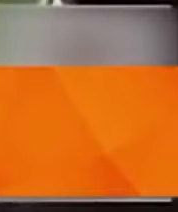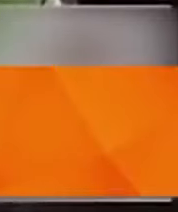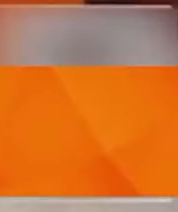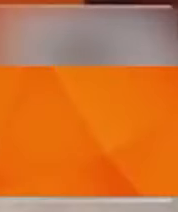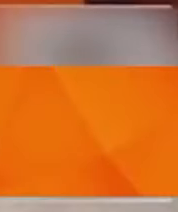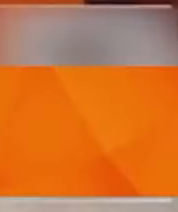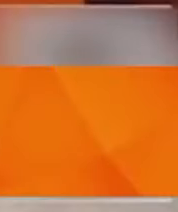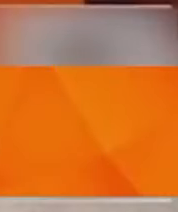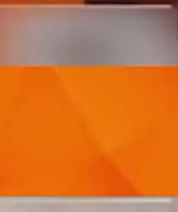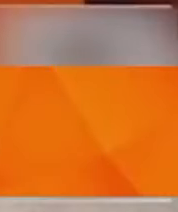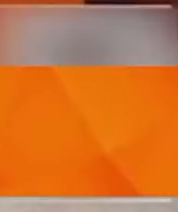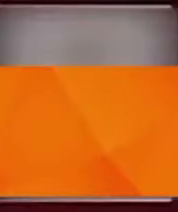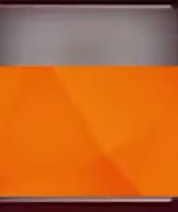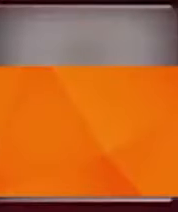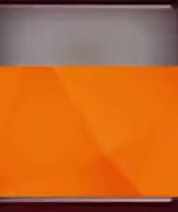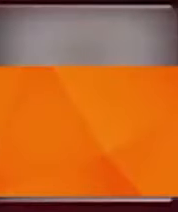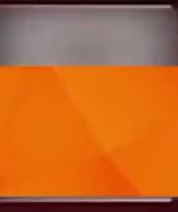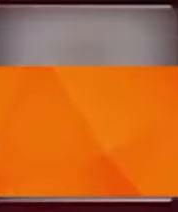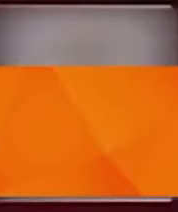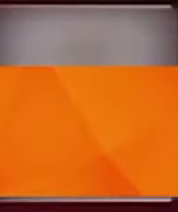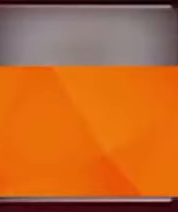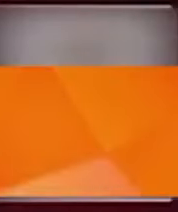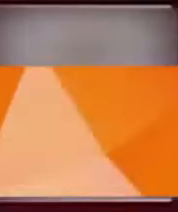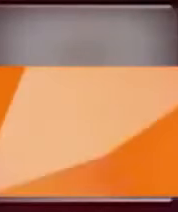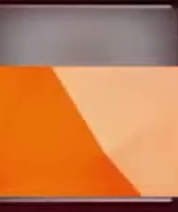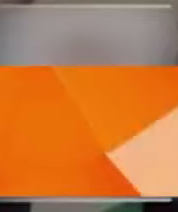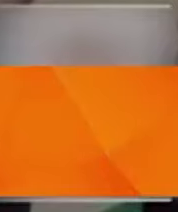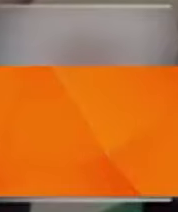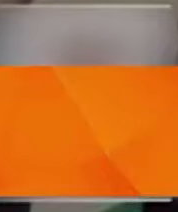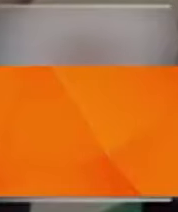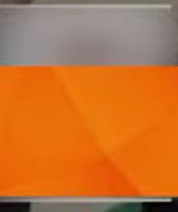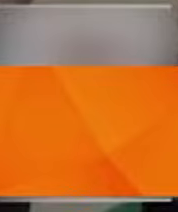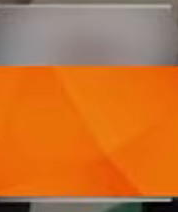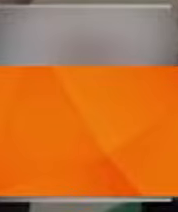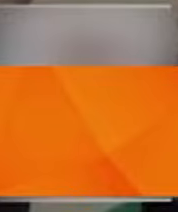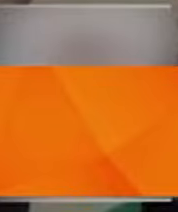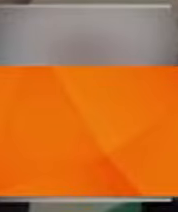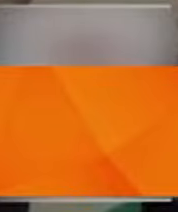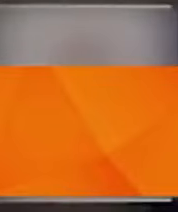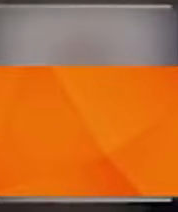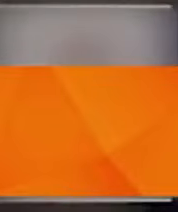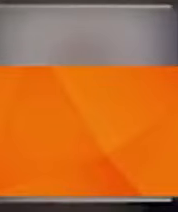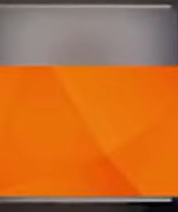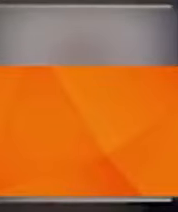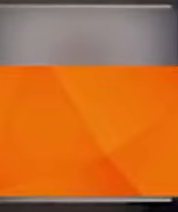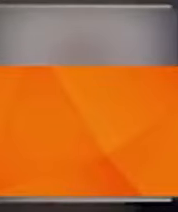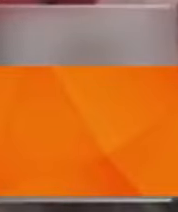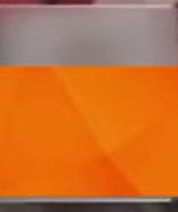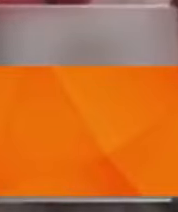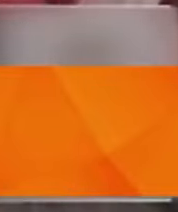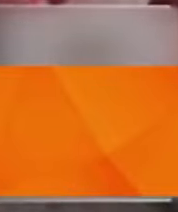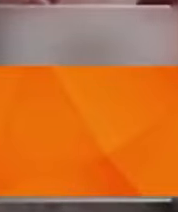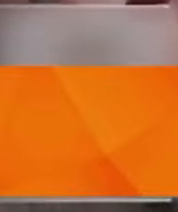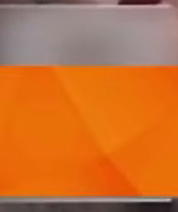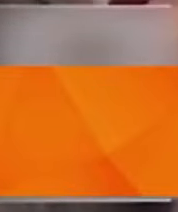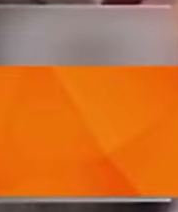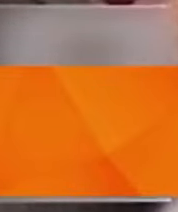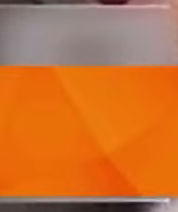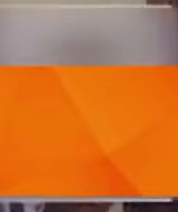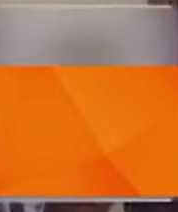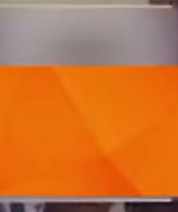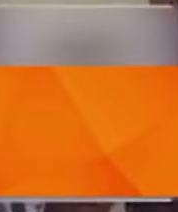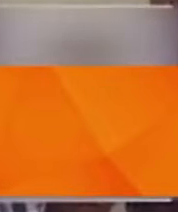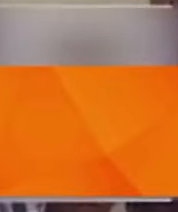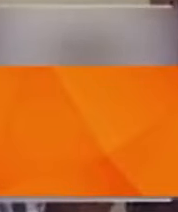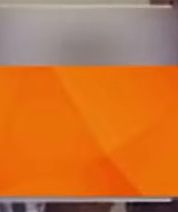noches hay que trabajar mientras haya energía mientras la mente esté clara mientras haya posibilidad hay que trabajar por este país por